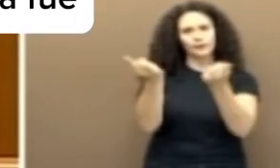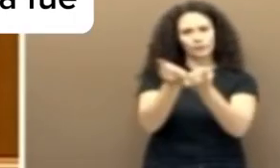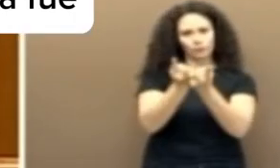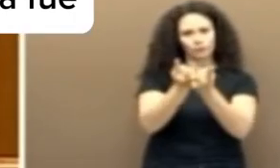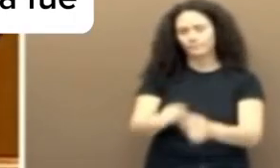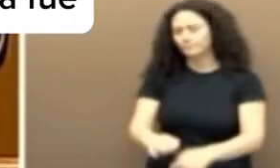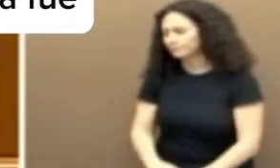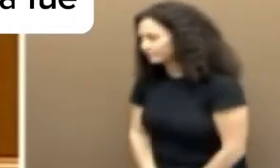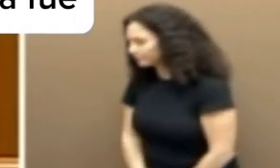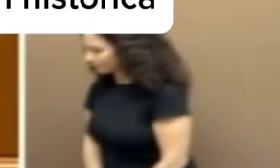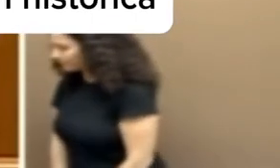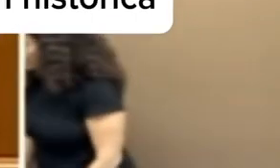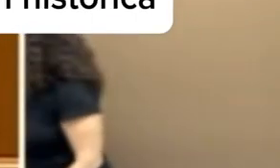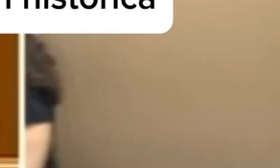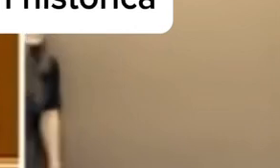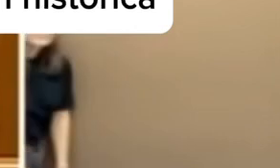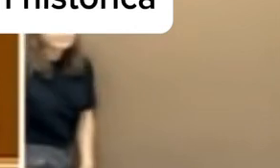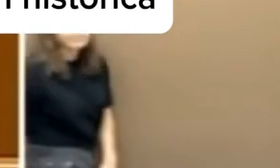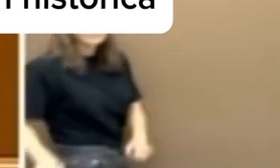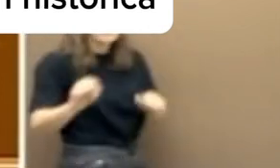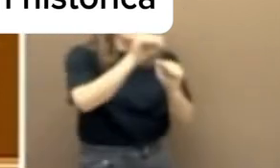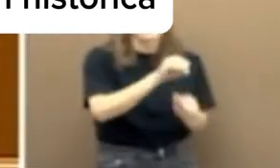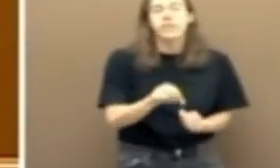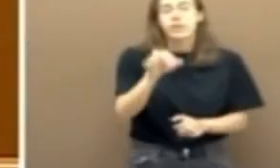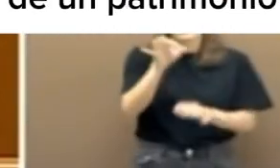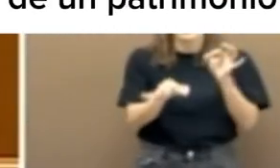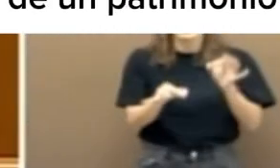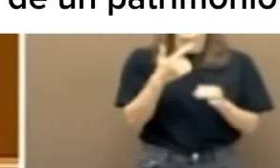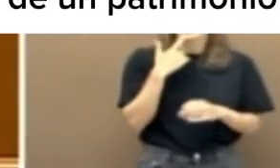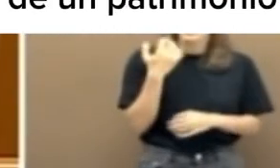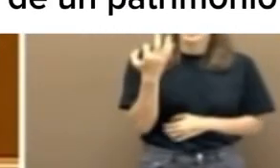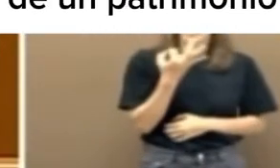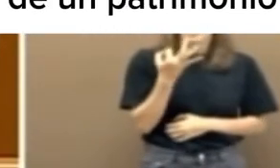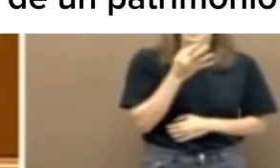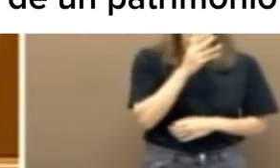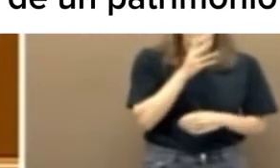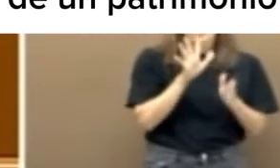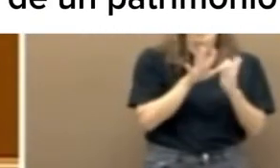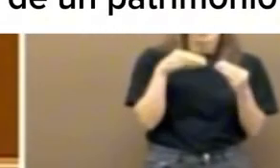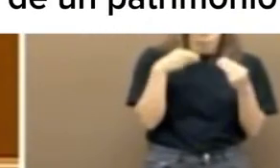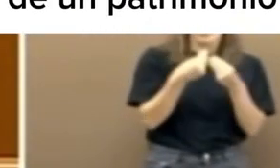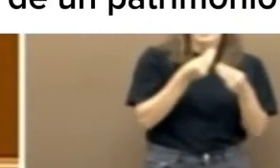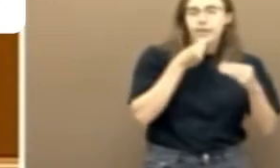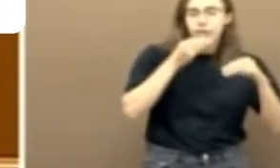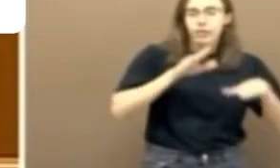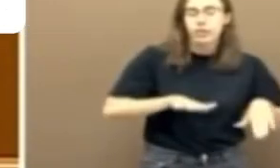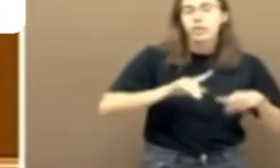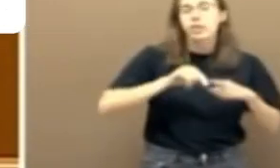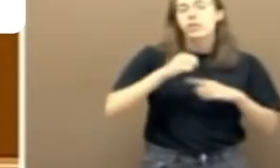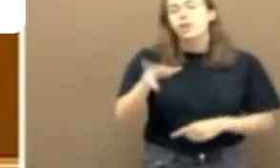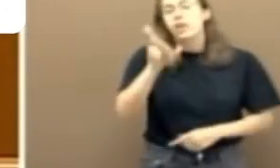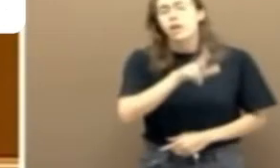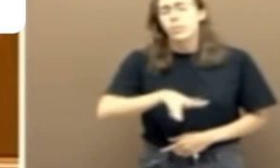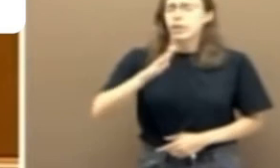La base de la defensa jurídica fue precisamente esa documentación histórica y eso se ha traducido en la recuperación de un patrimonio de un valor